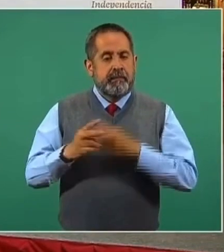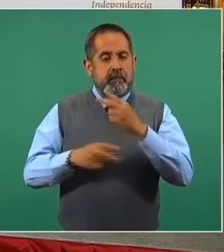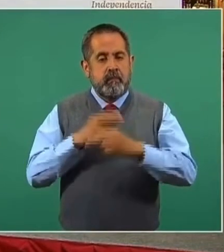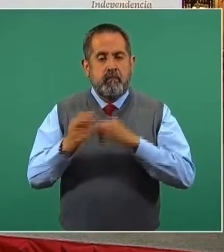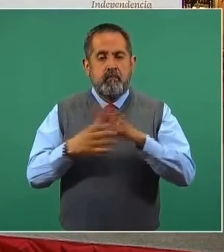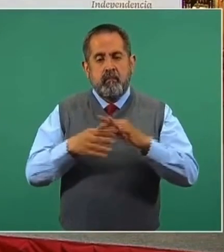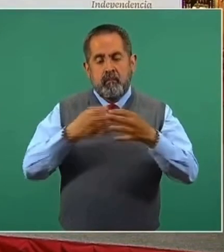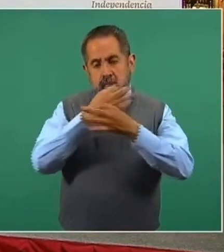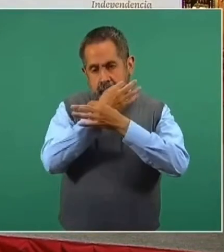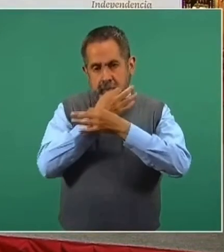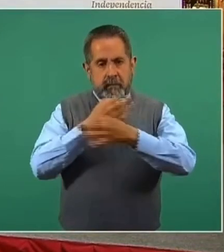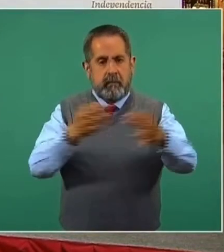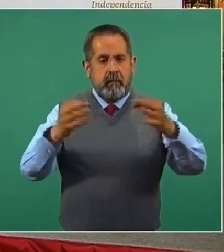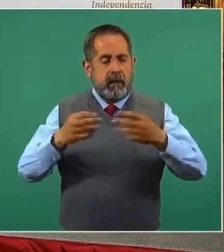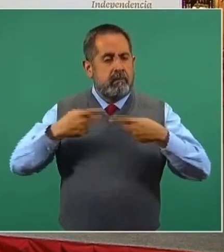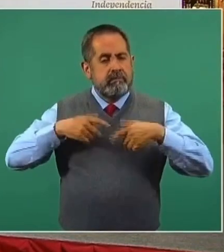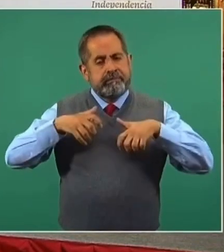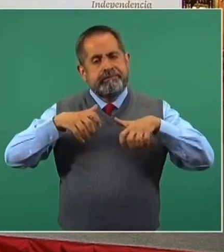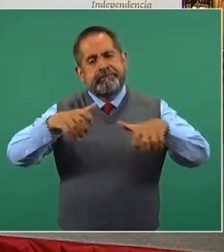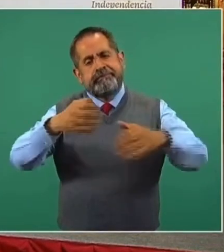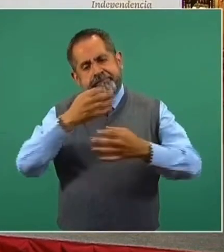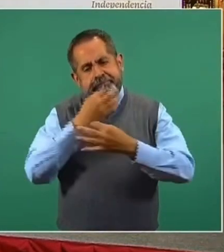Aquí un mensaje para el público.